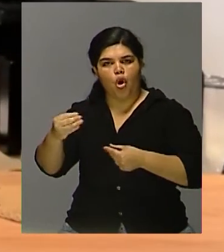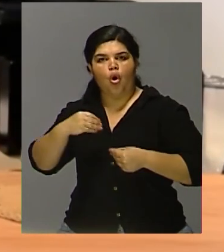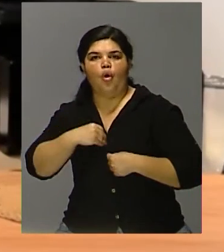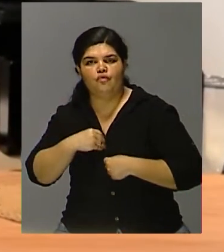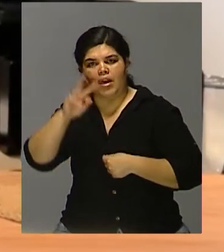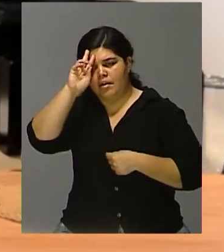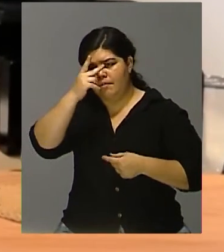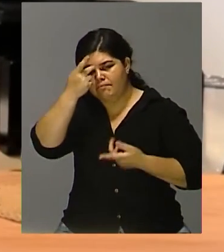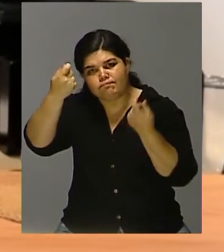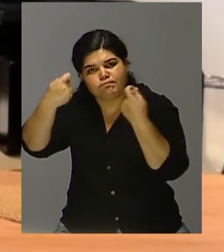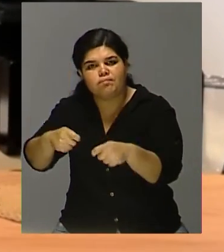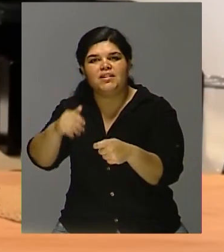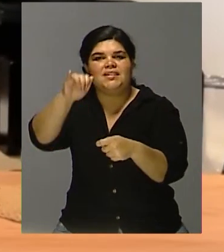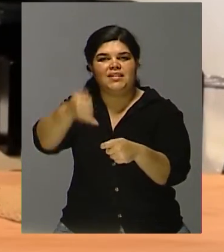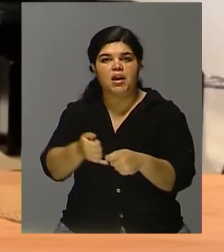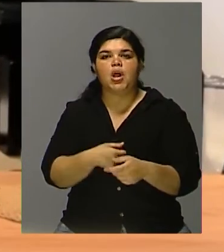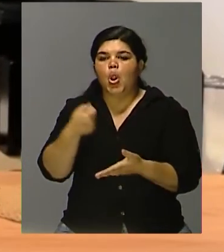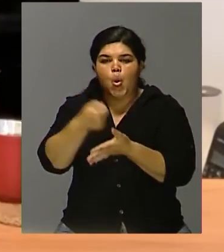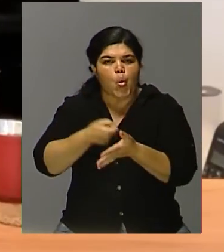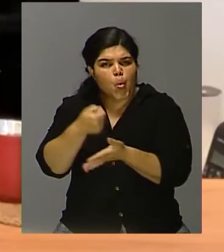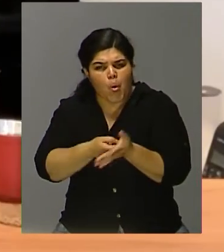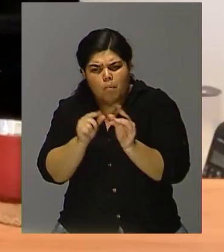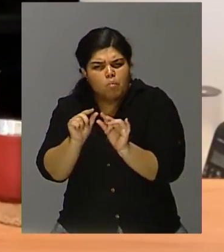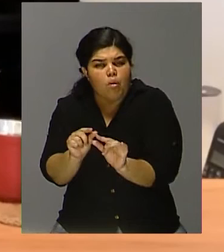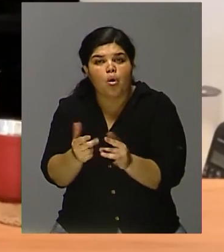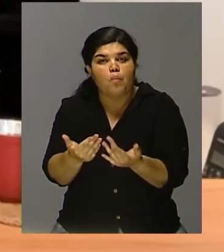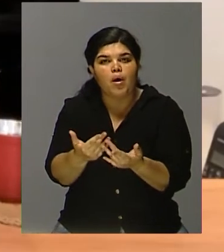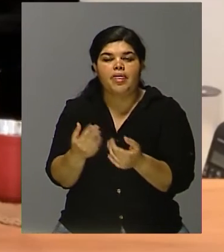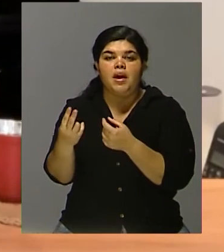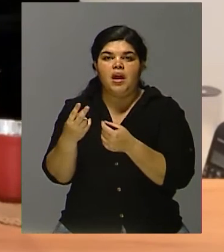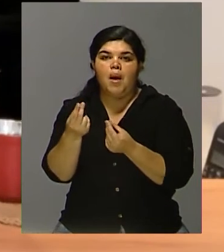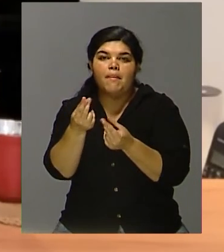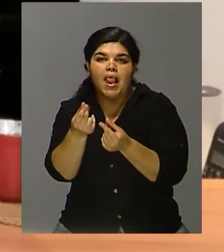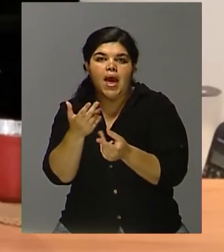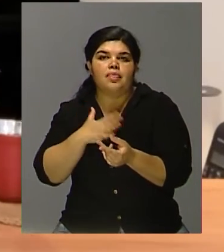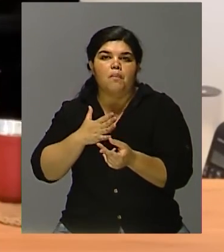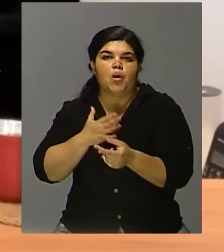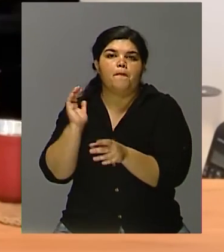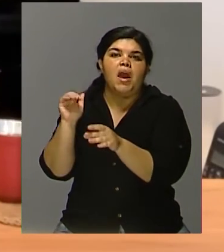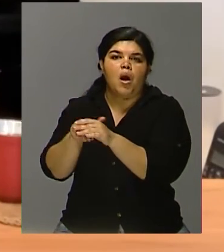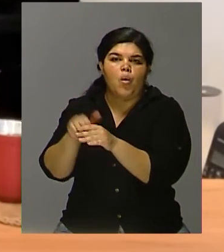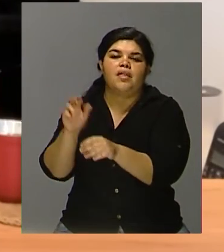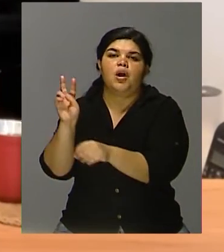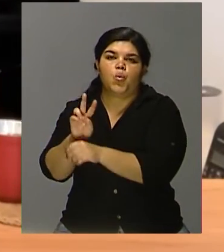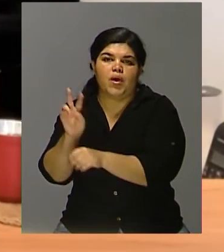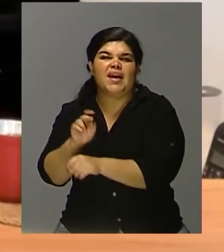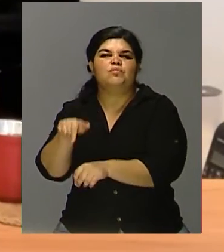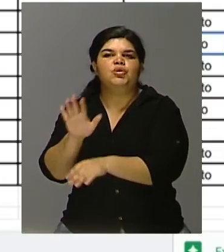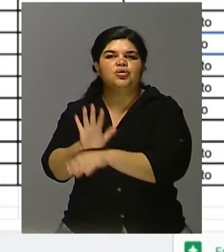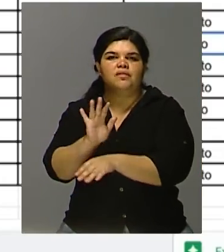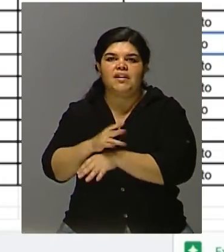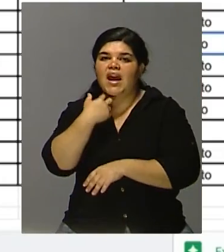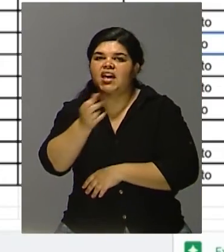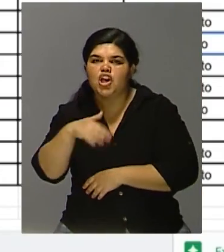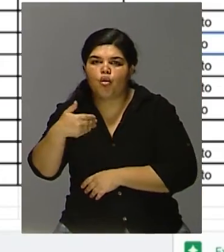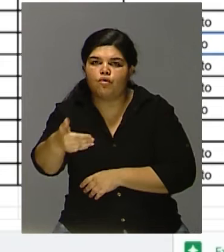mínimos esfuerzos se puede obtener buenos resultados, se puede proteger los ahorros, y eso es dinero para los hijos, eso es dinero para la educación